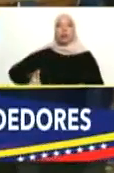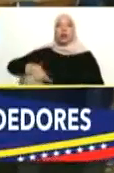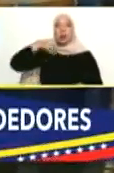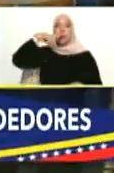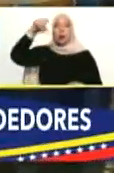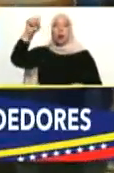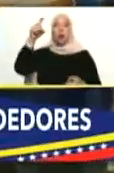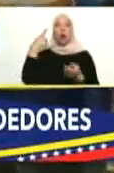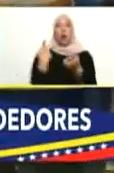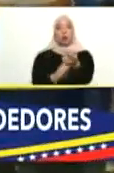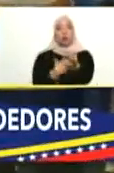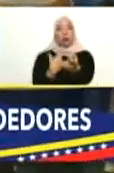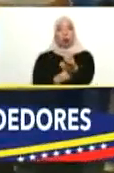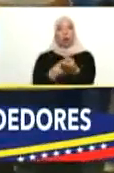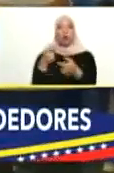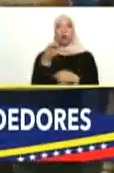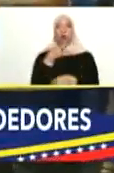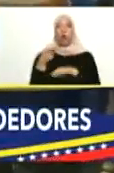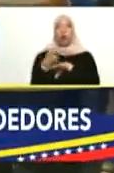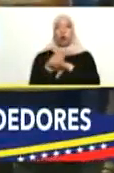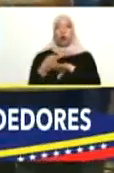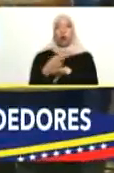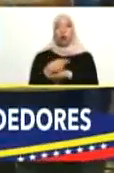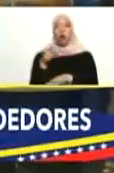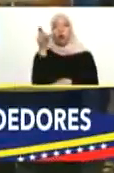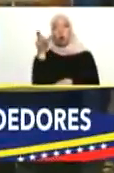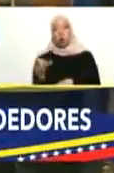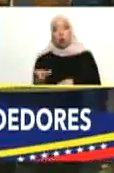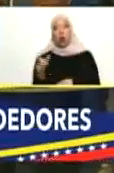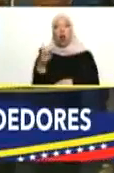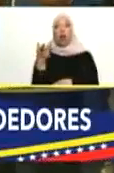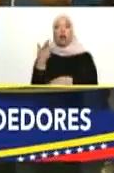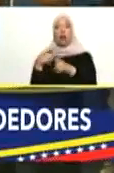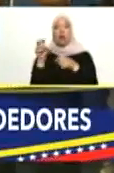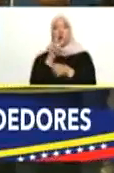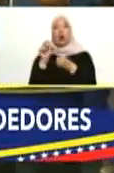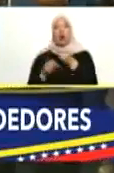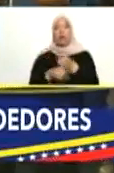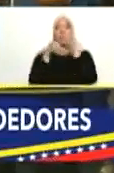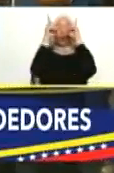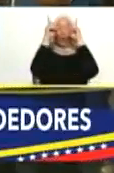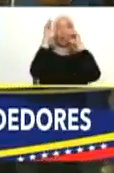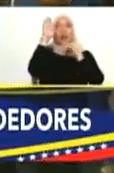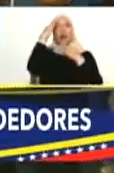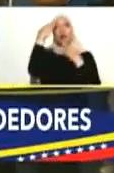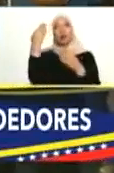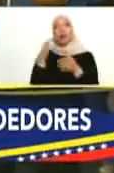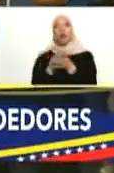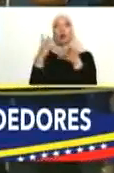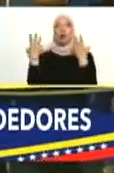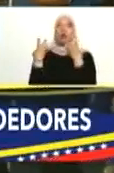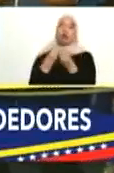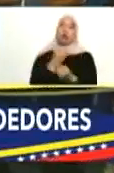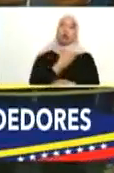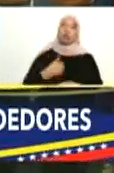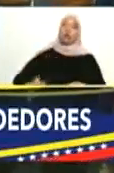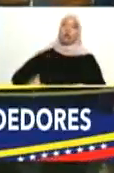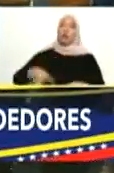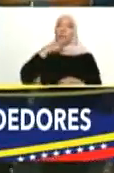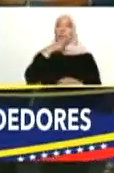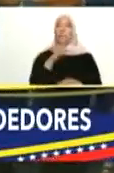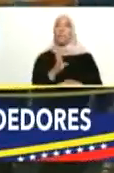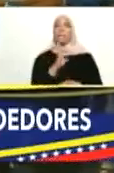hermano gobernador José Alejandro Terán, a la vicepresidenta Delcy Rodríguez. Me acompaña el presidente del Banco del